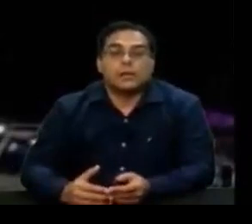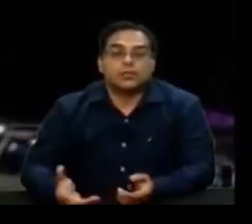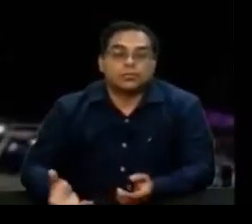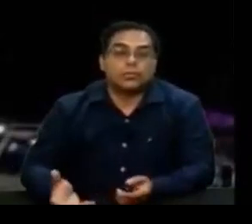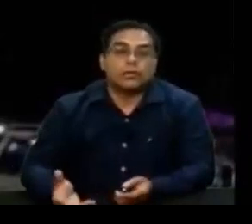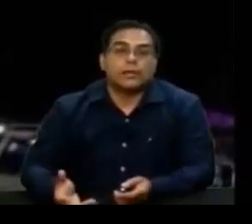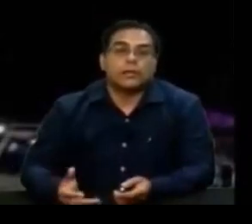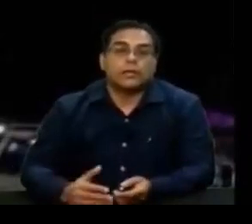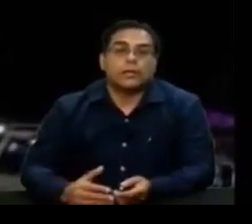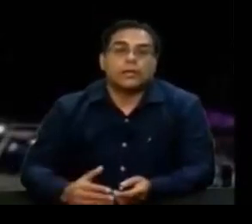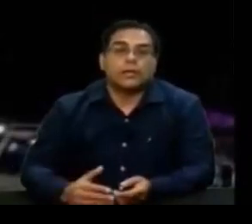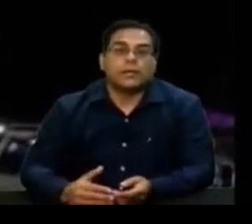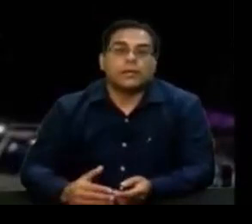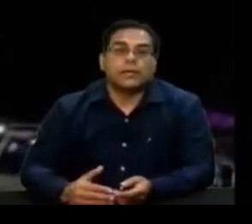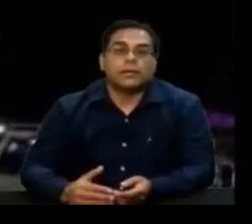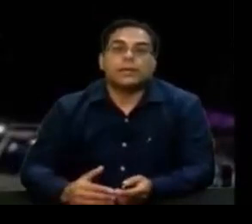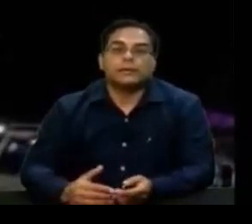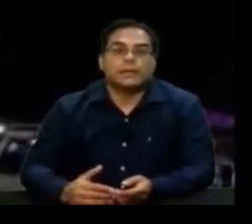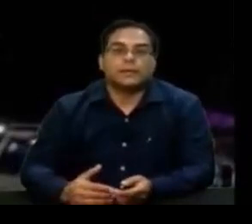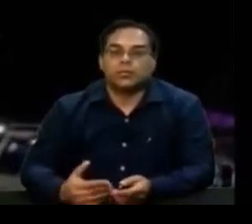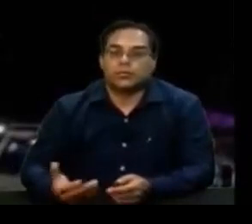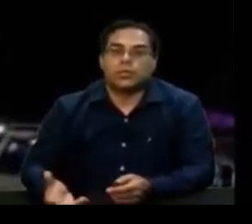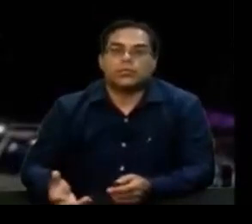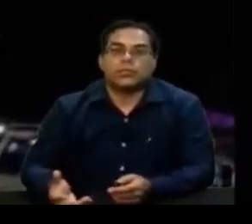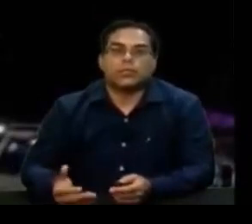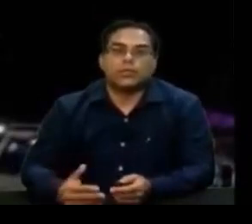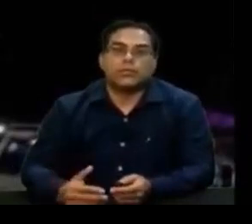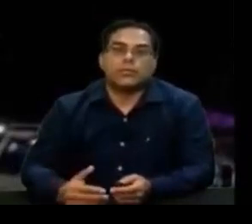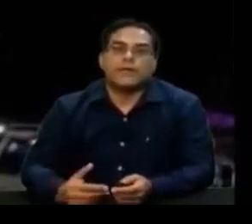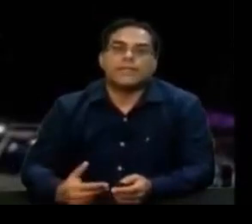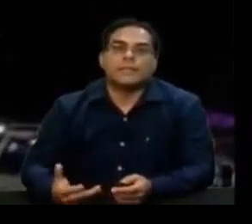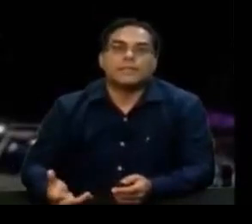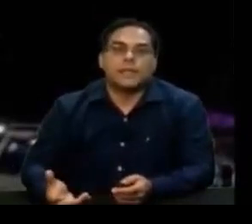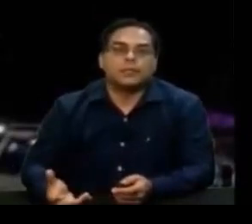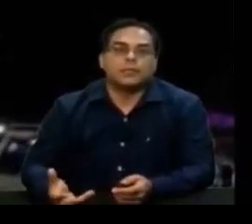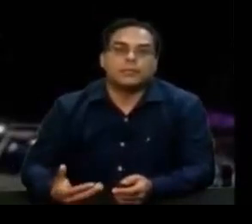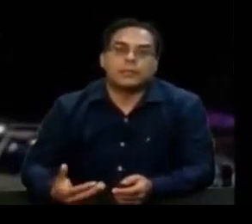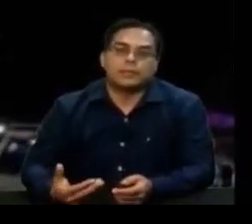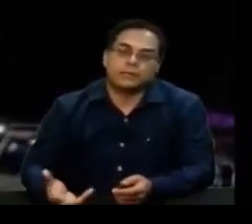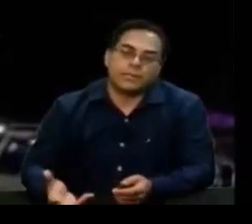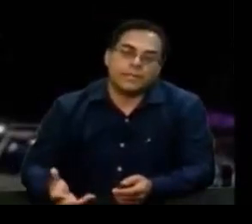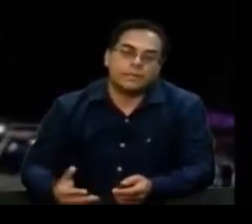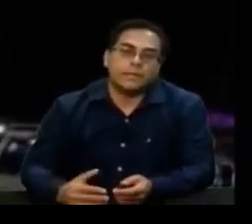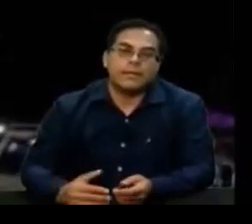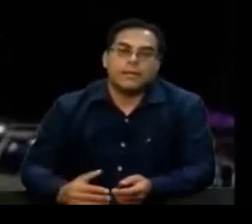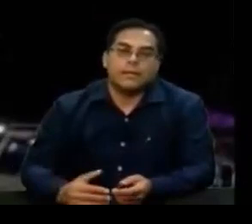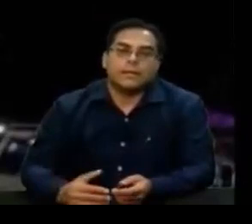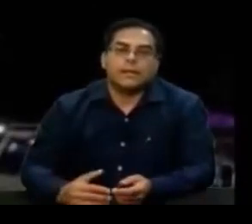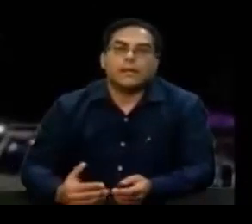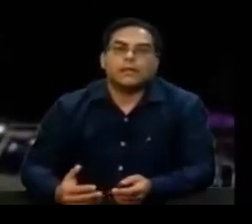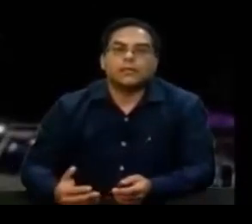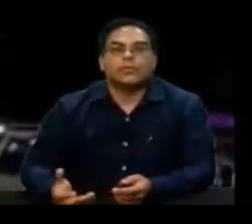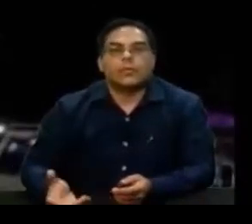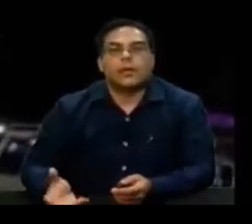la consulta y tenía que estar solucionando otro tipo de padecimientos. Esta paciente